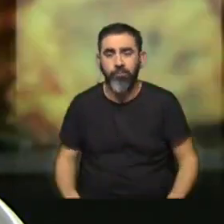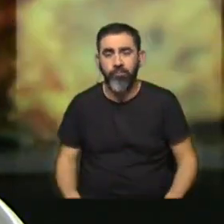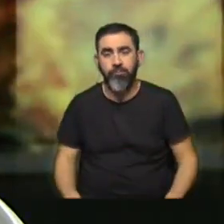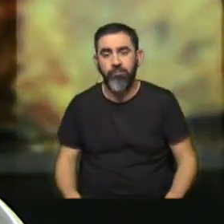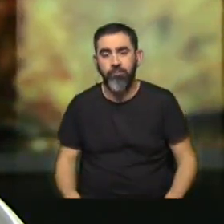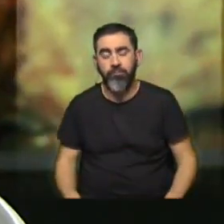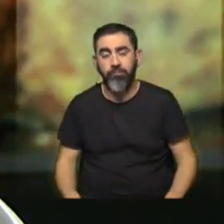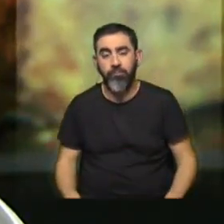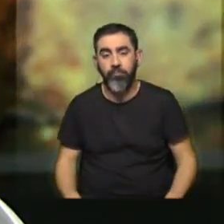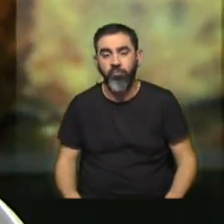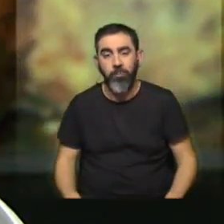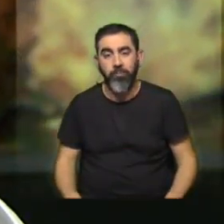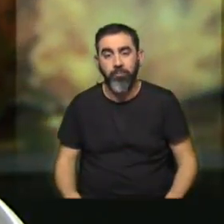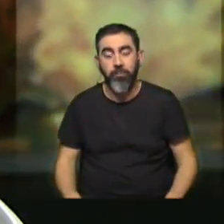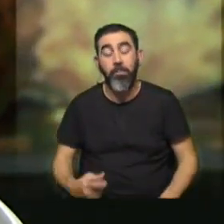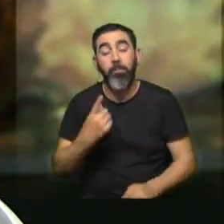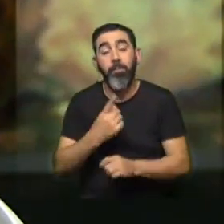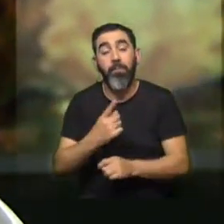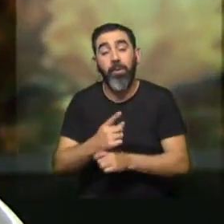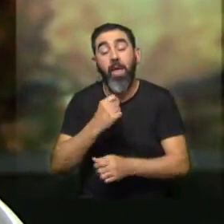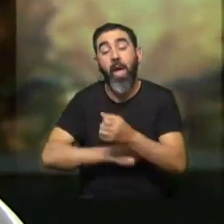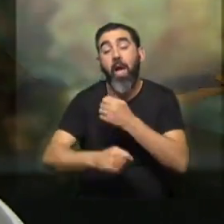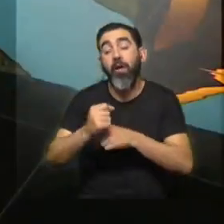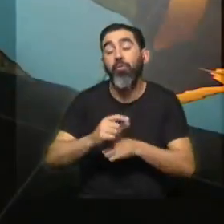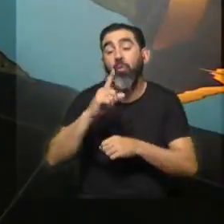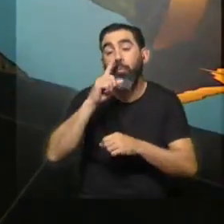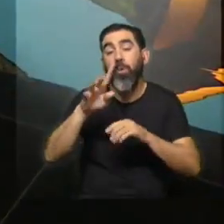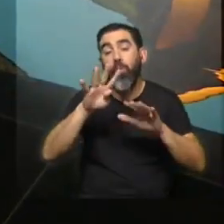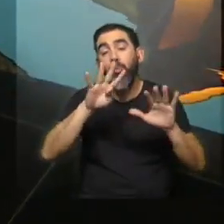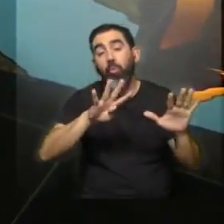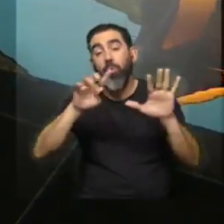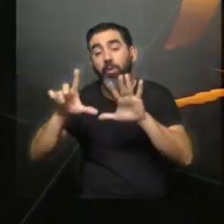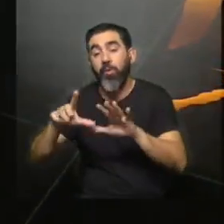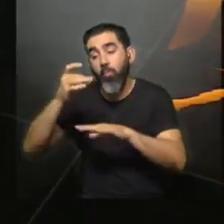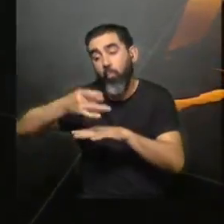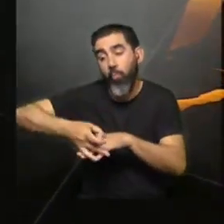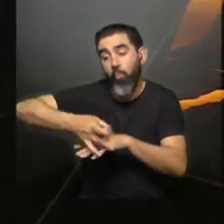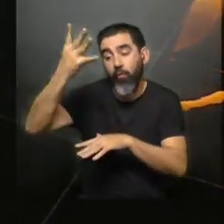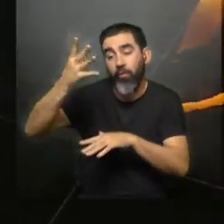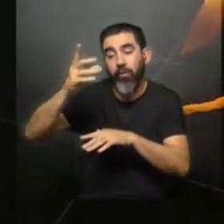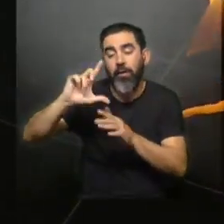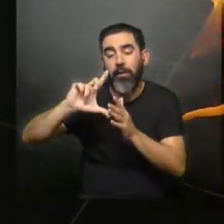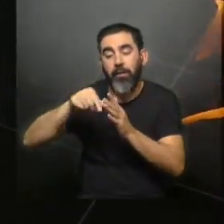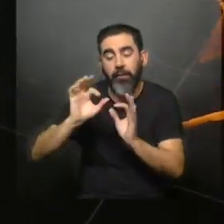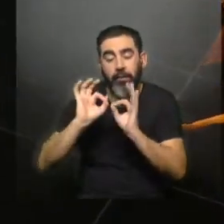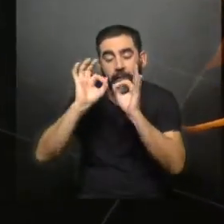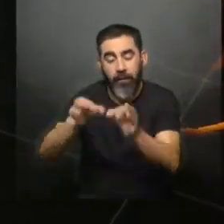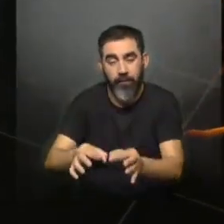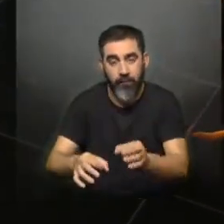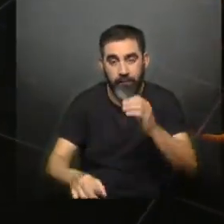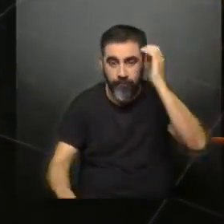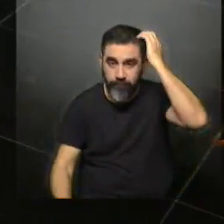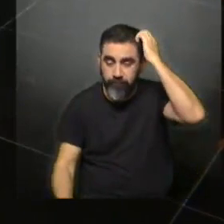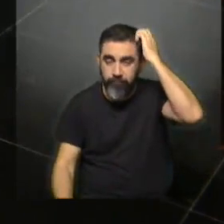La primera colecta fue en el año 97, como te decía, los paleontólogos profesionales nos incorporamos tardíamente y